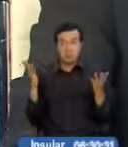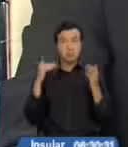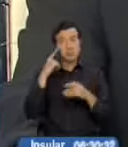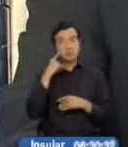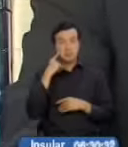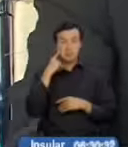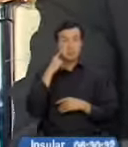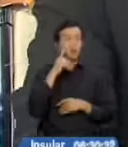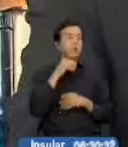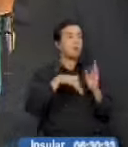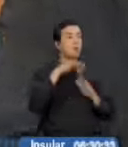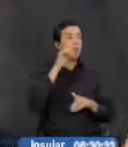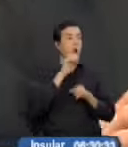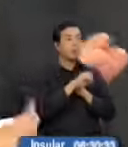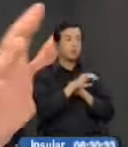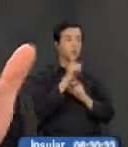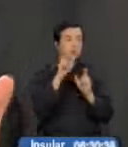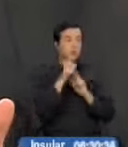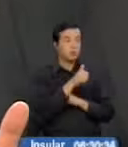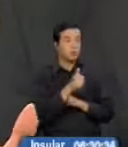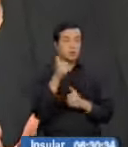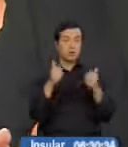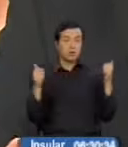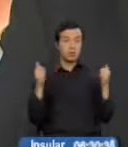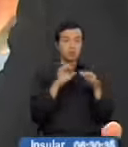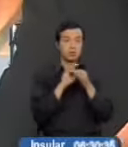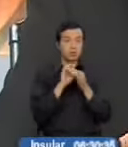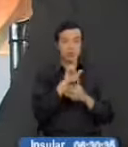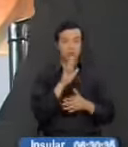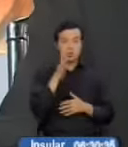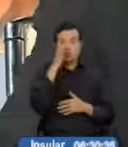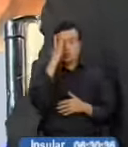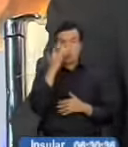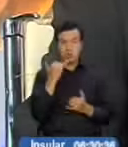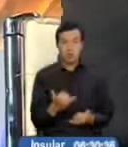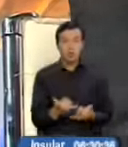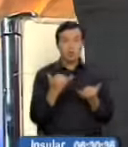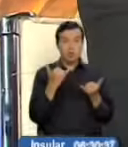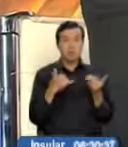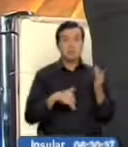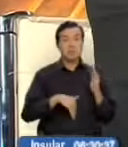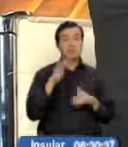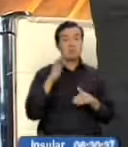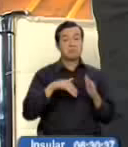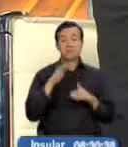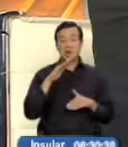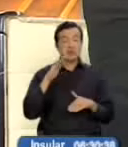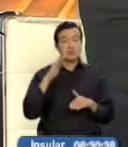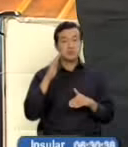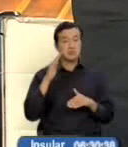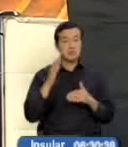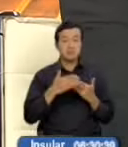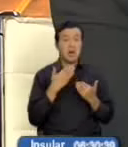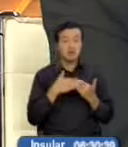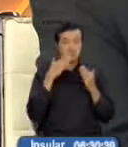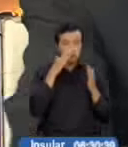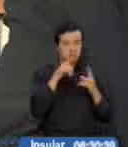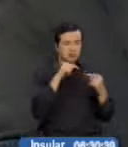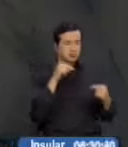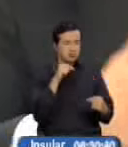entonces también es cuál va a ser la capacidad de reacción de los candidatos del oficialismo, porque ahorita es mucho más fácil focalizar las estrategias de la